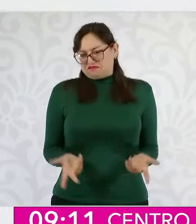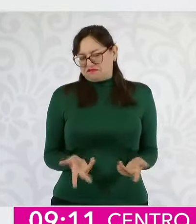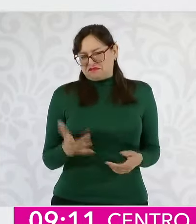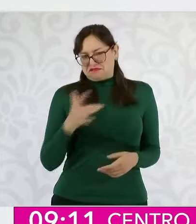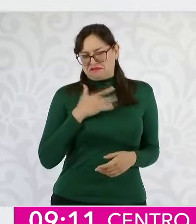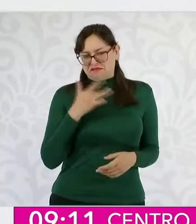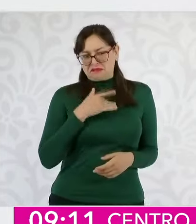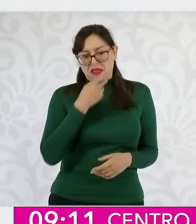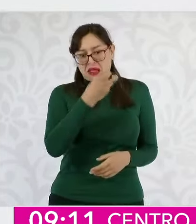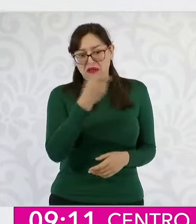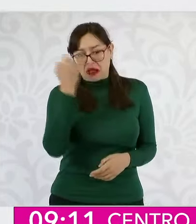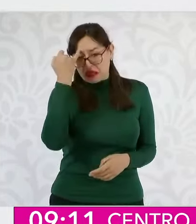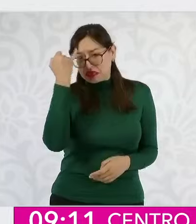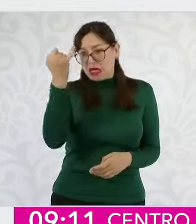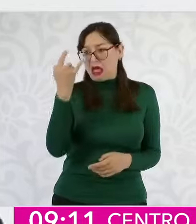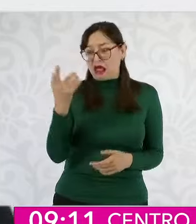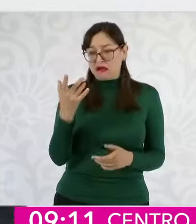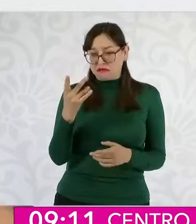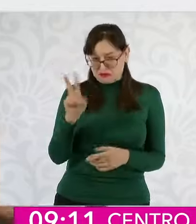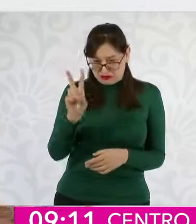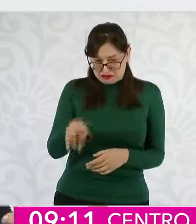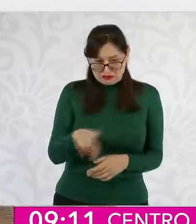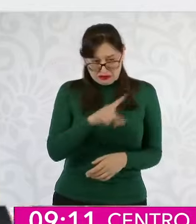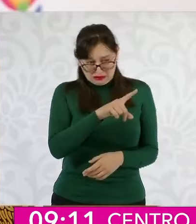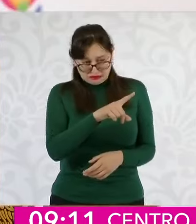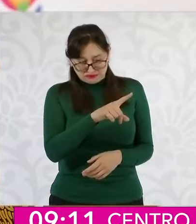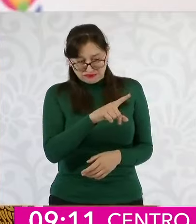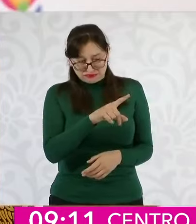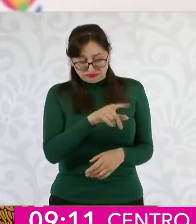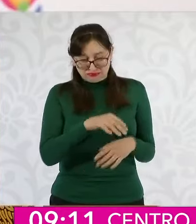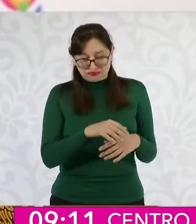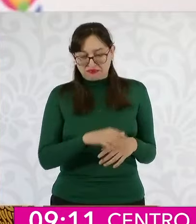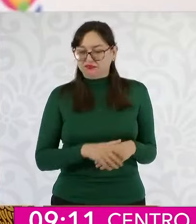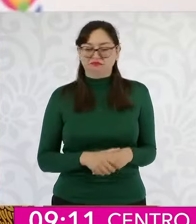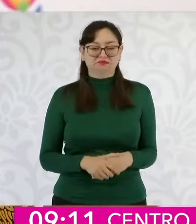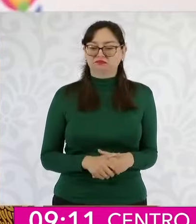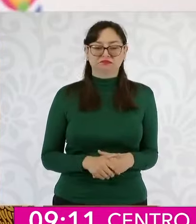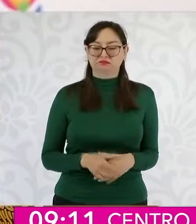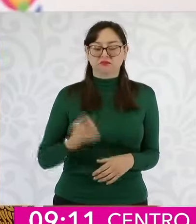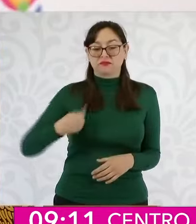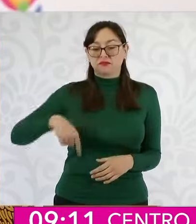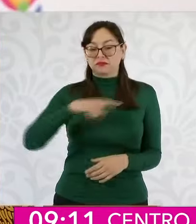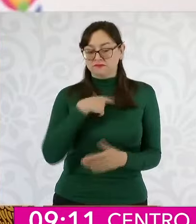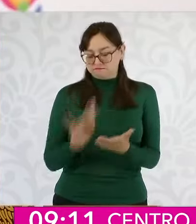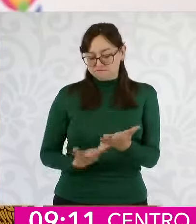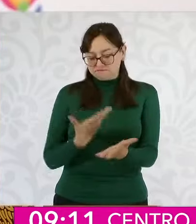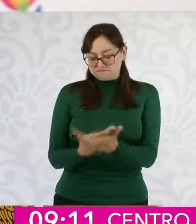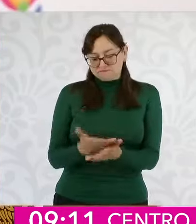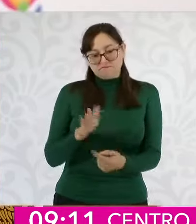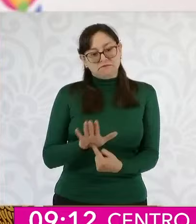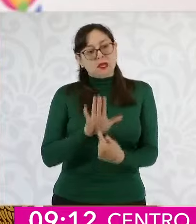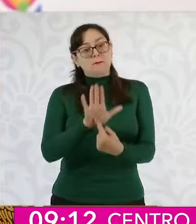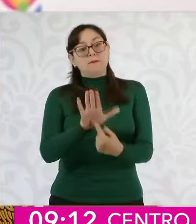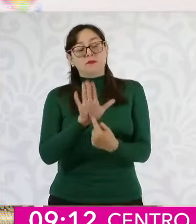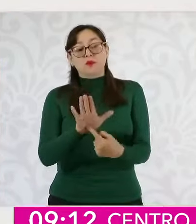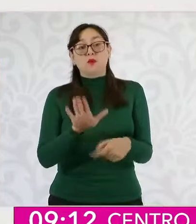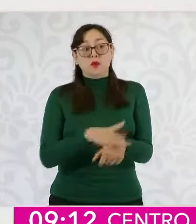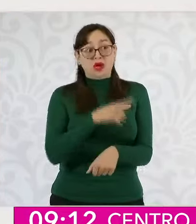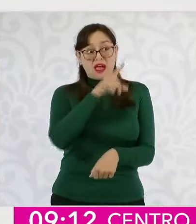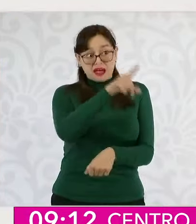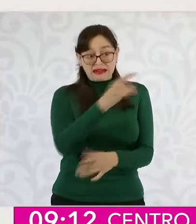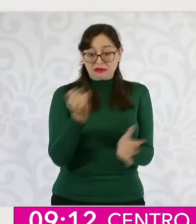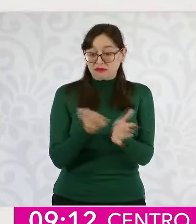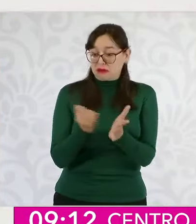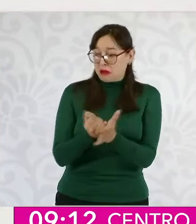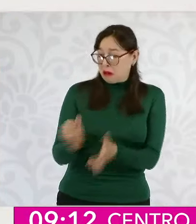presentar una situación de este tipo y ponemos sobre la mesa todos los argumentos. ¿Por qué? Porque le afecta a Estados